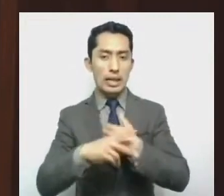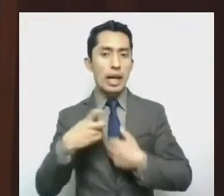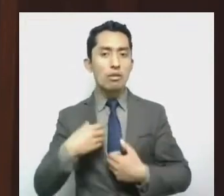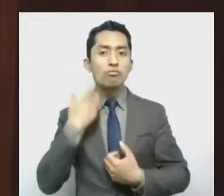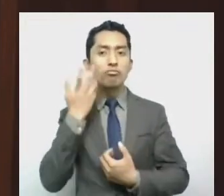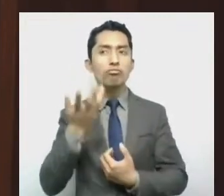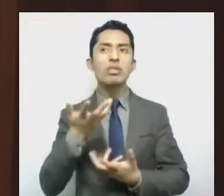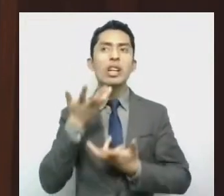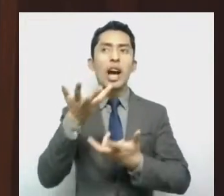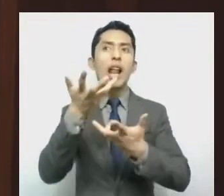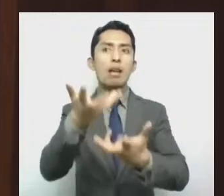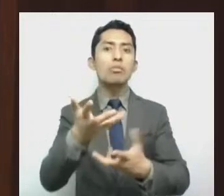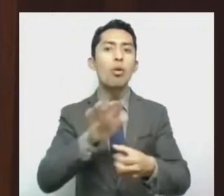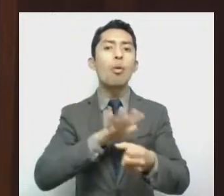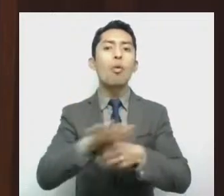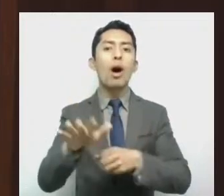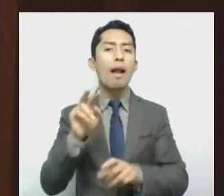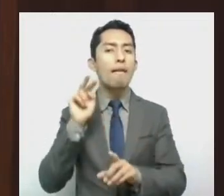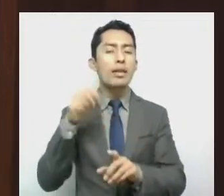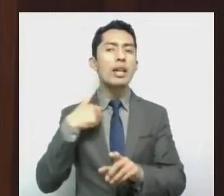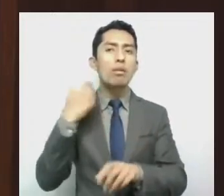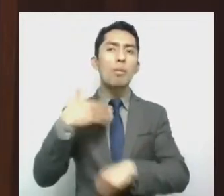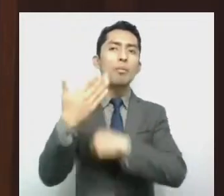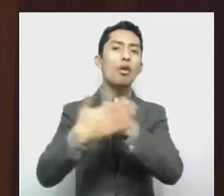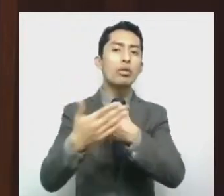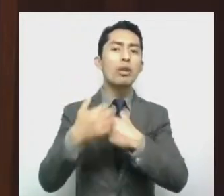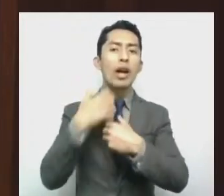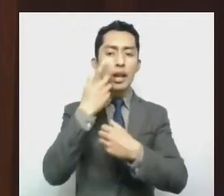a tener una nación renovada,